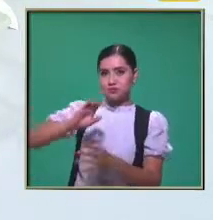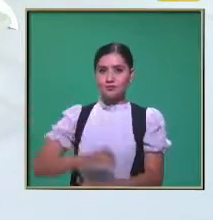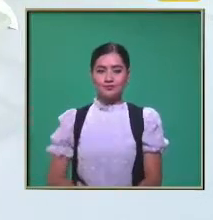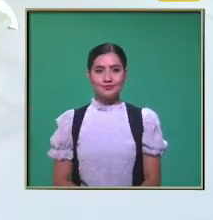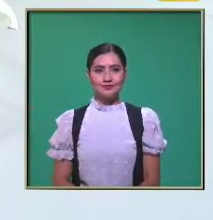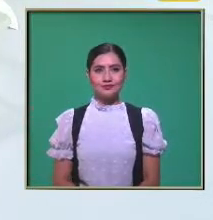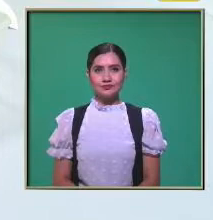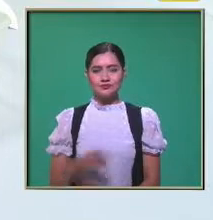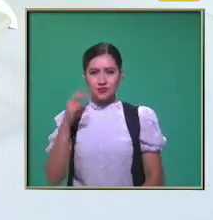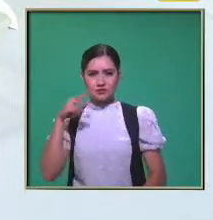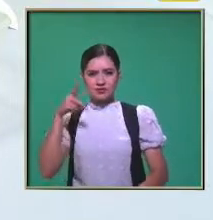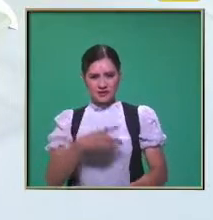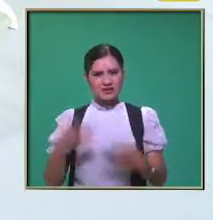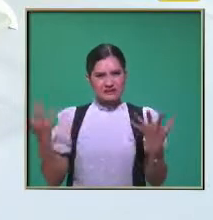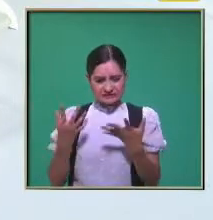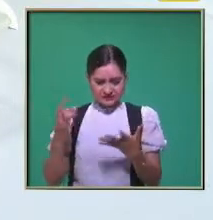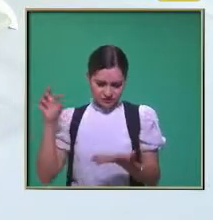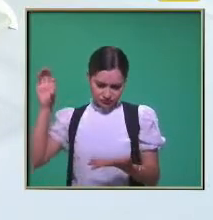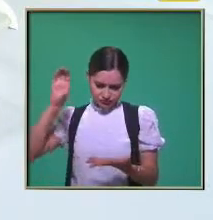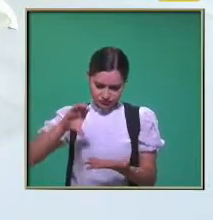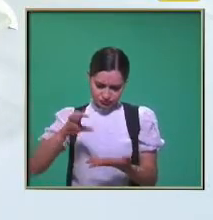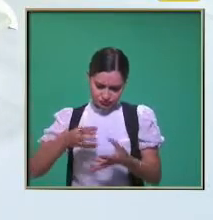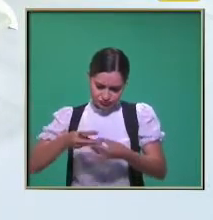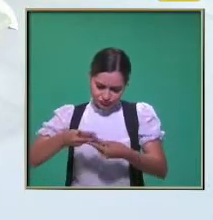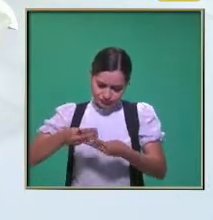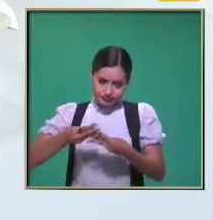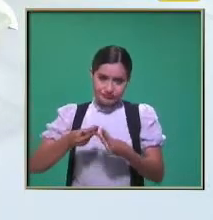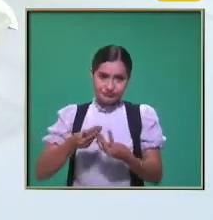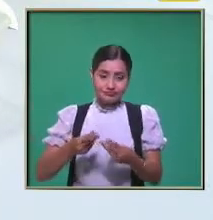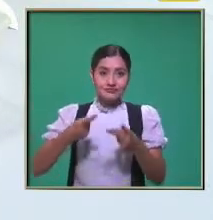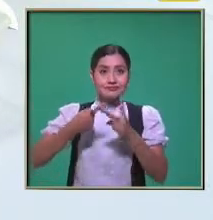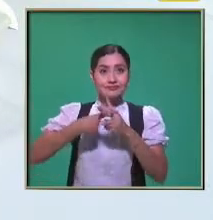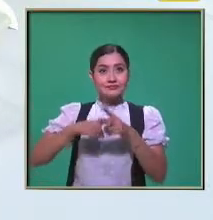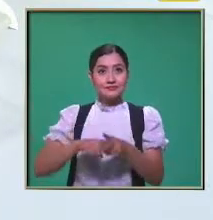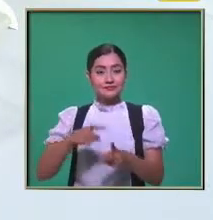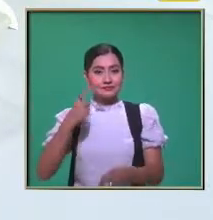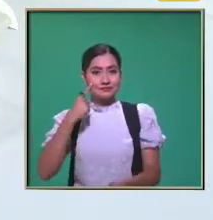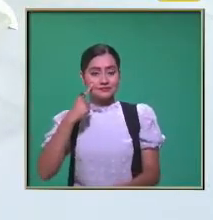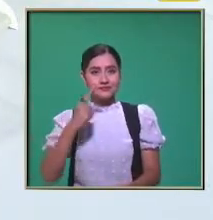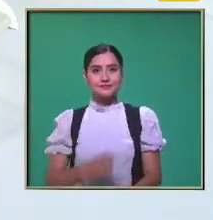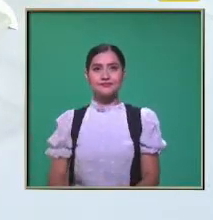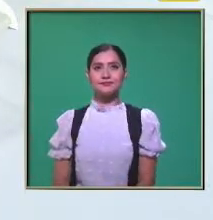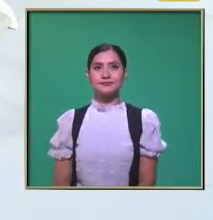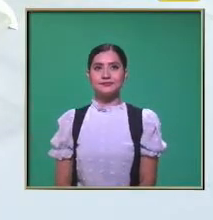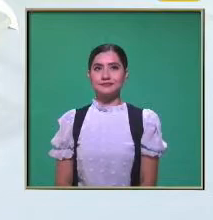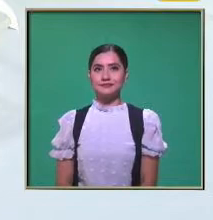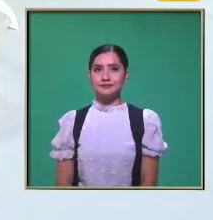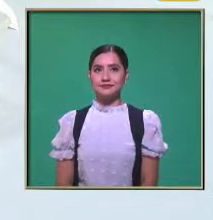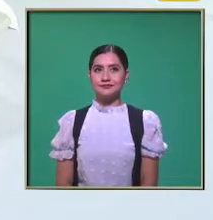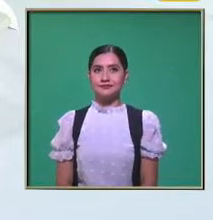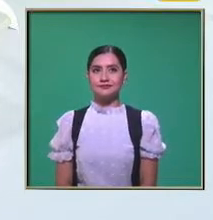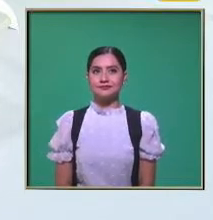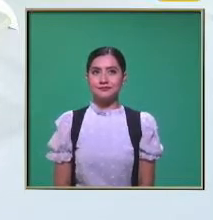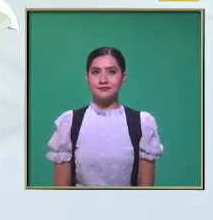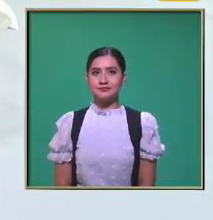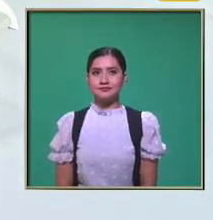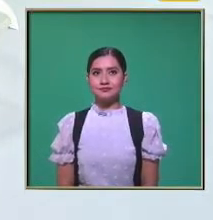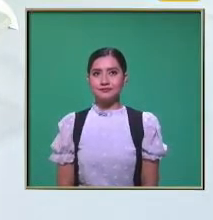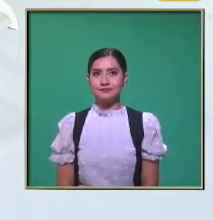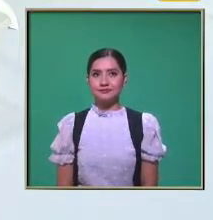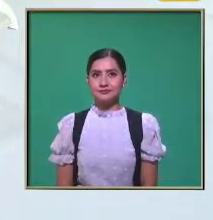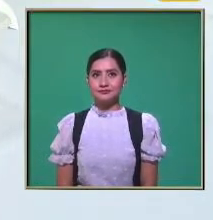qué efecto provoca, ¿verdad? Entonces comenzamos a poner un poquito de agua en nuestra